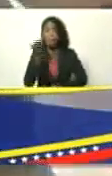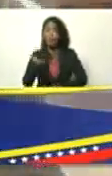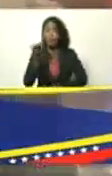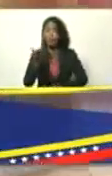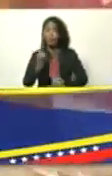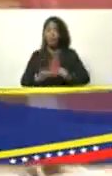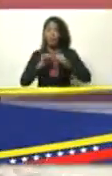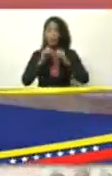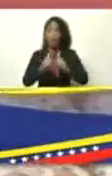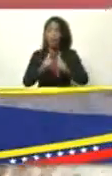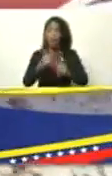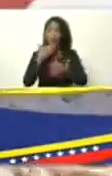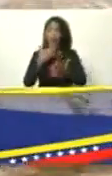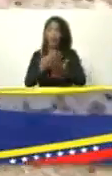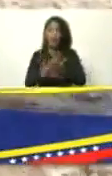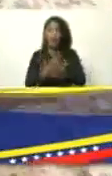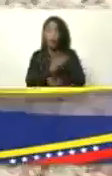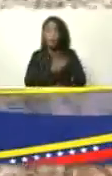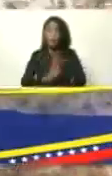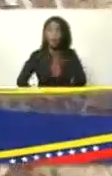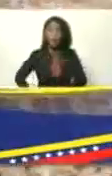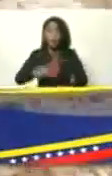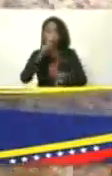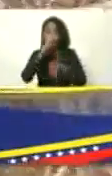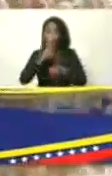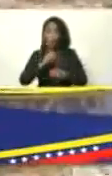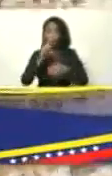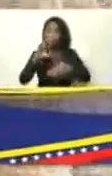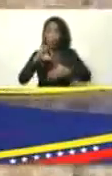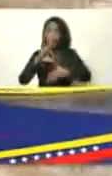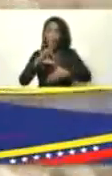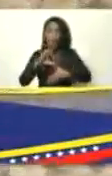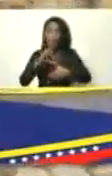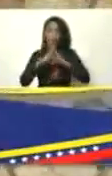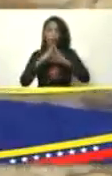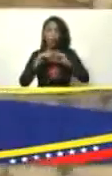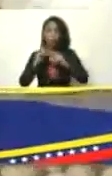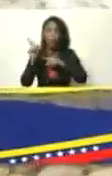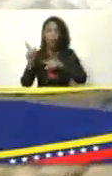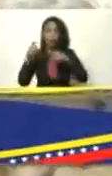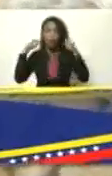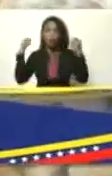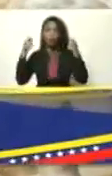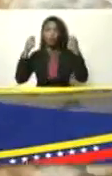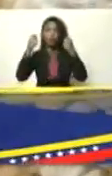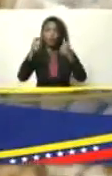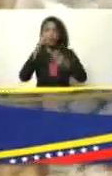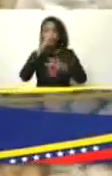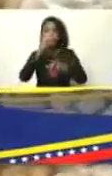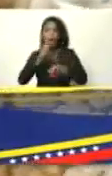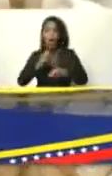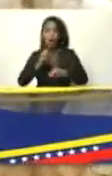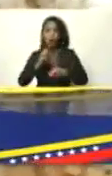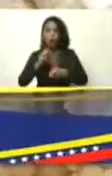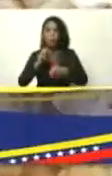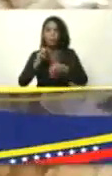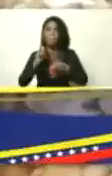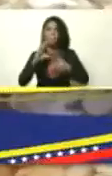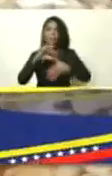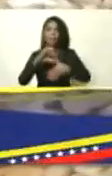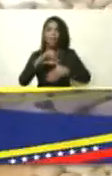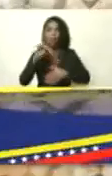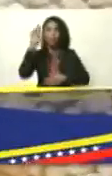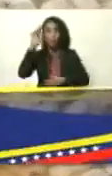damos las gracias al presidente del Banco Bicentenario y a todos esos promotores del Banco Bicentenario que día a